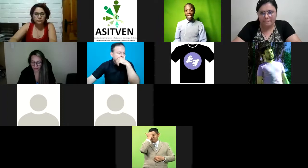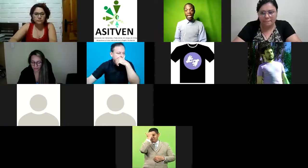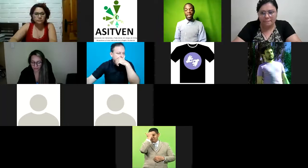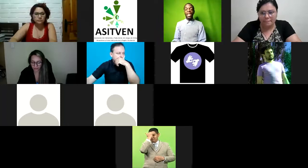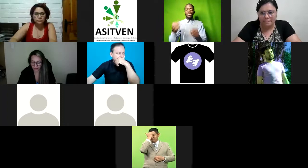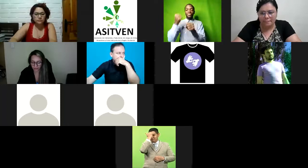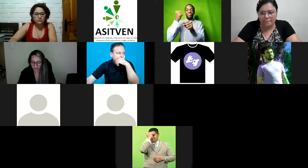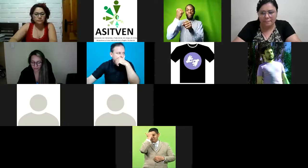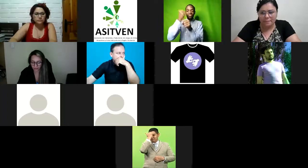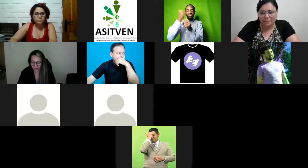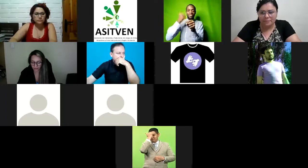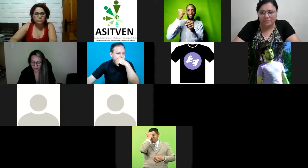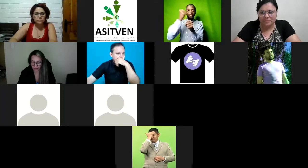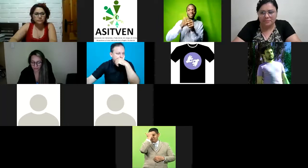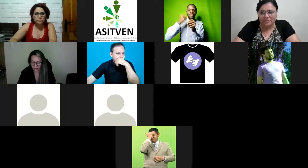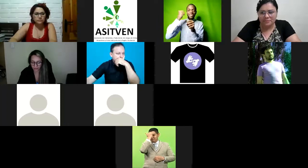Aquí, así.